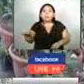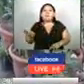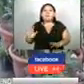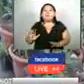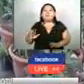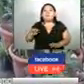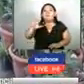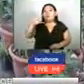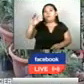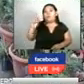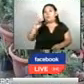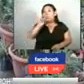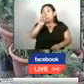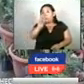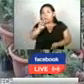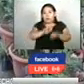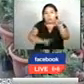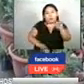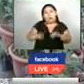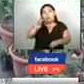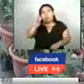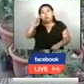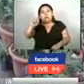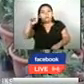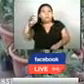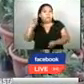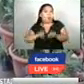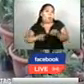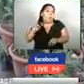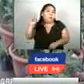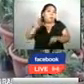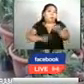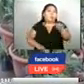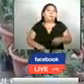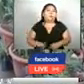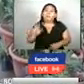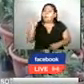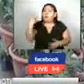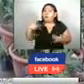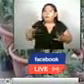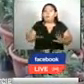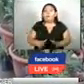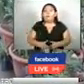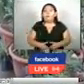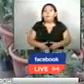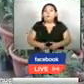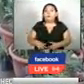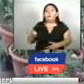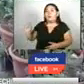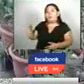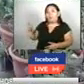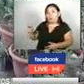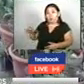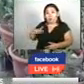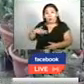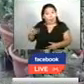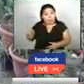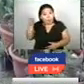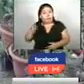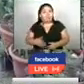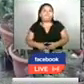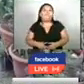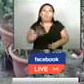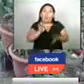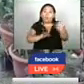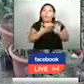de 2.50, 2 dólares, hay hasta de a dólares. ¿Y los precios? ¿Esos son los precios? incrementado esto ante la temporada navideña? En